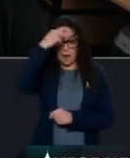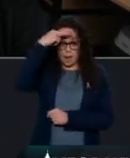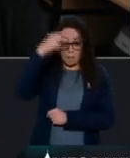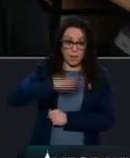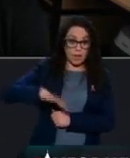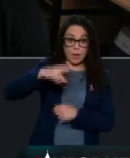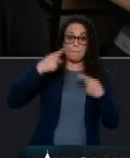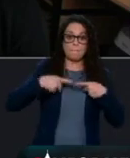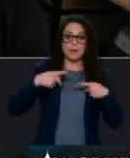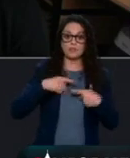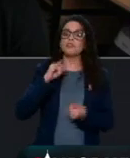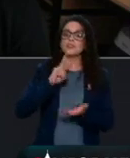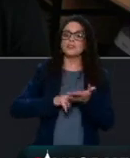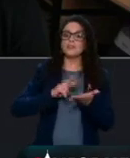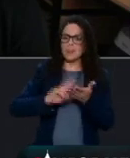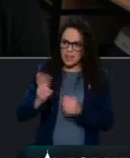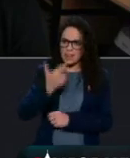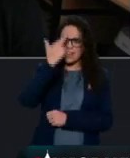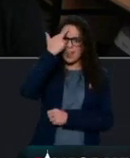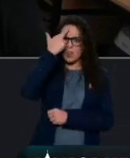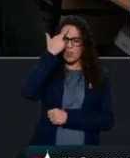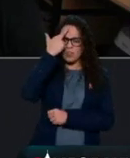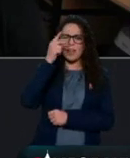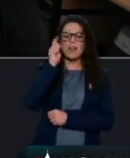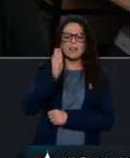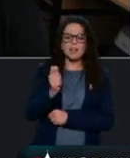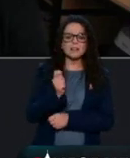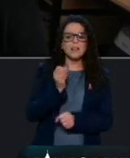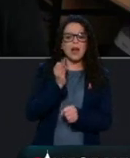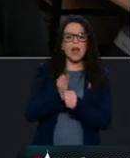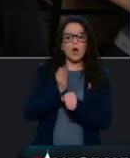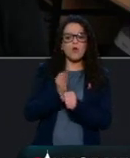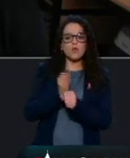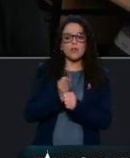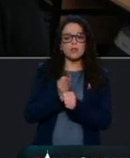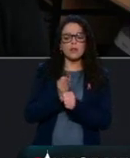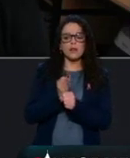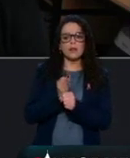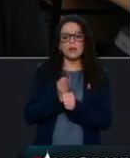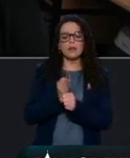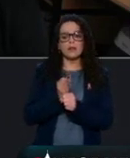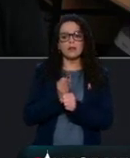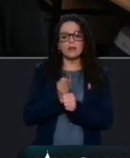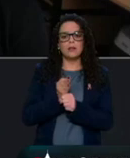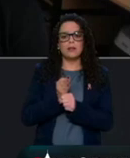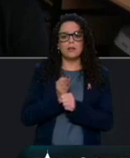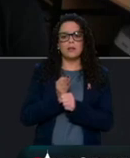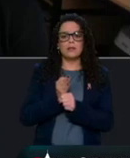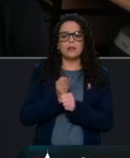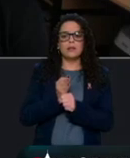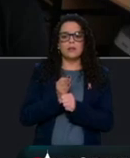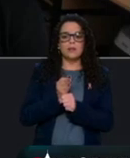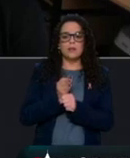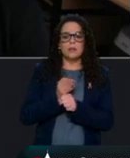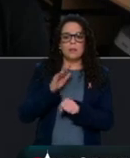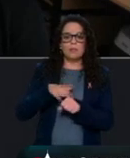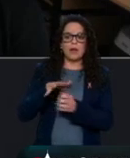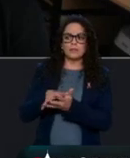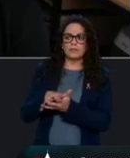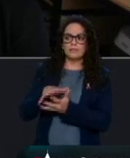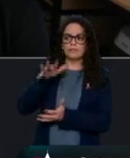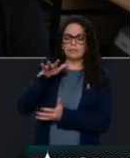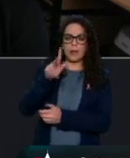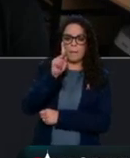mexicanos recordar de dónde es que ahorita gran parte de o una parte importante de nuestro